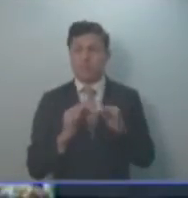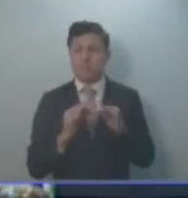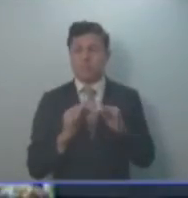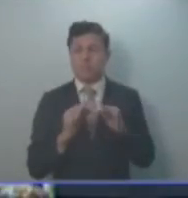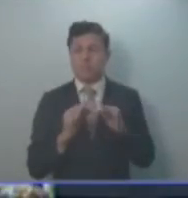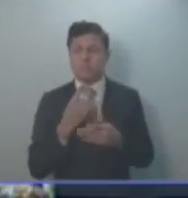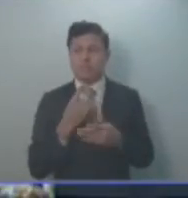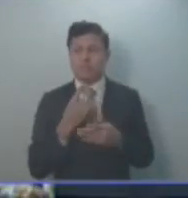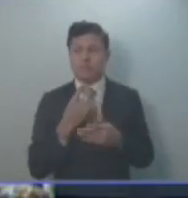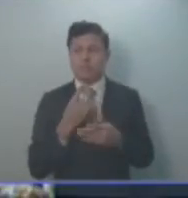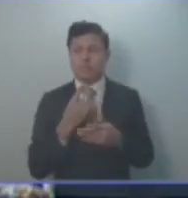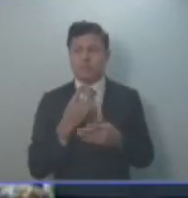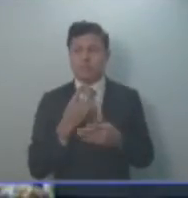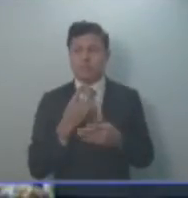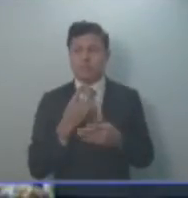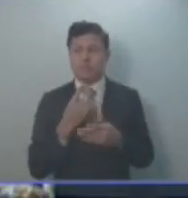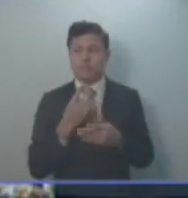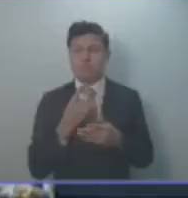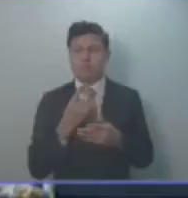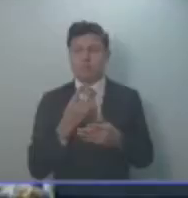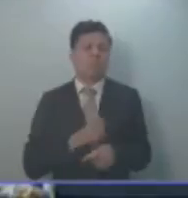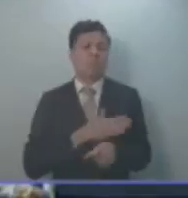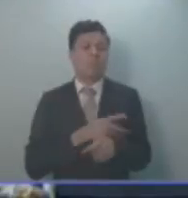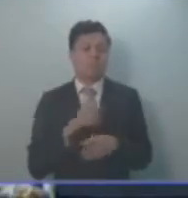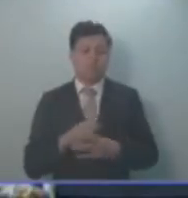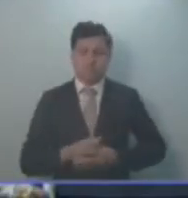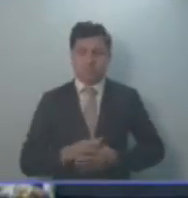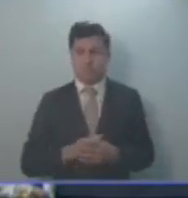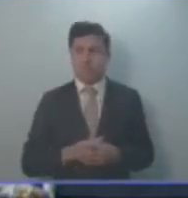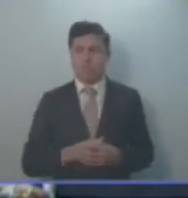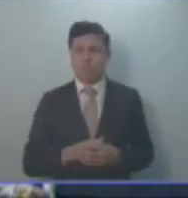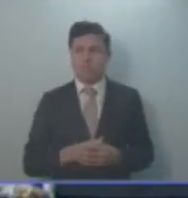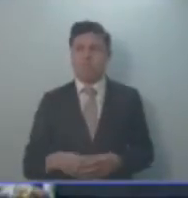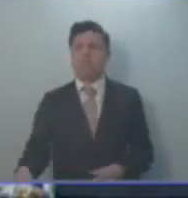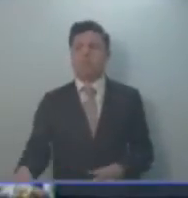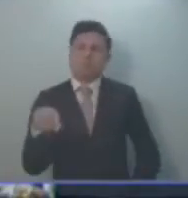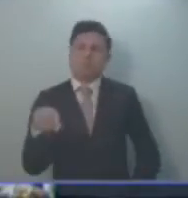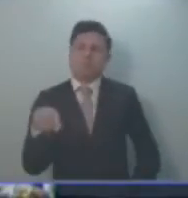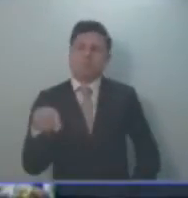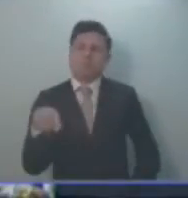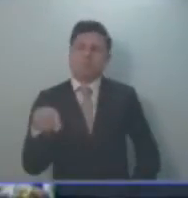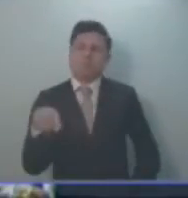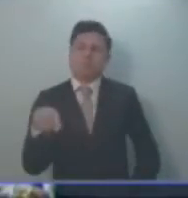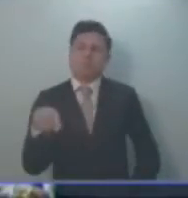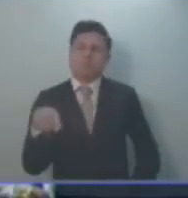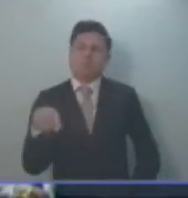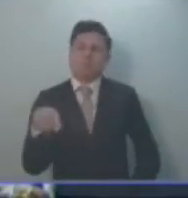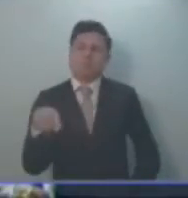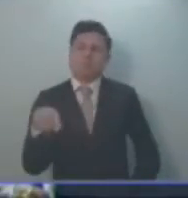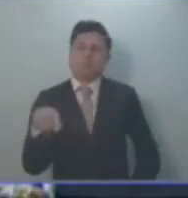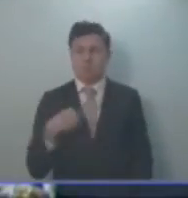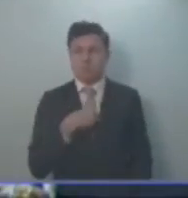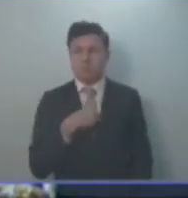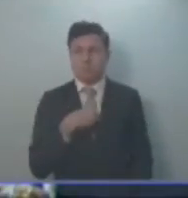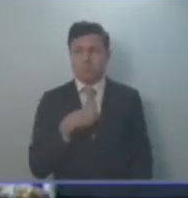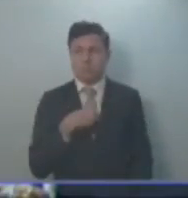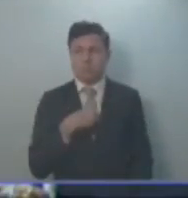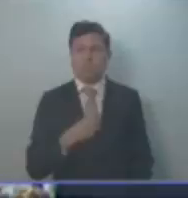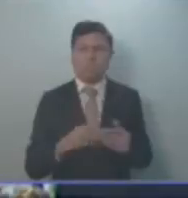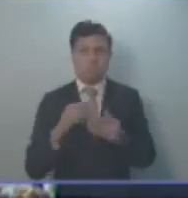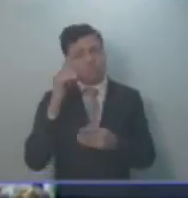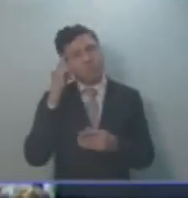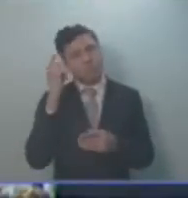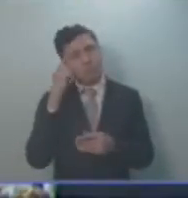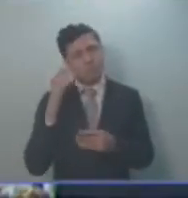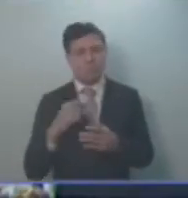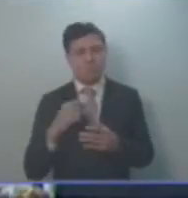las que ha tenido antes de la emisión de la referida certificación médica, tomando en